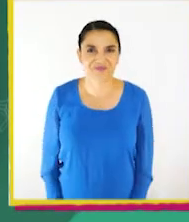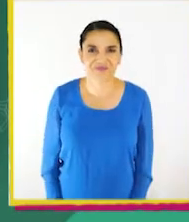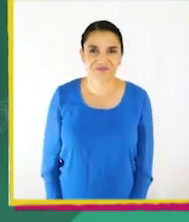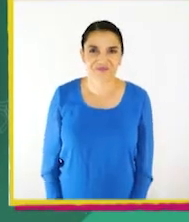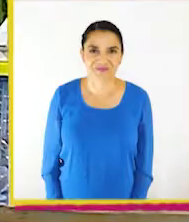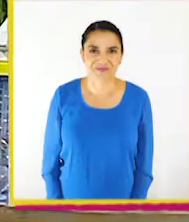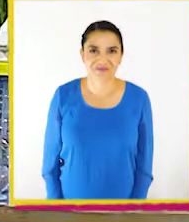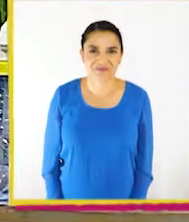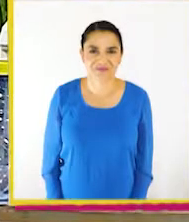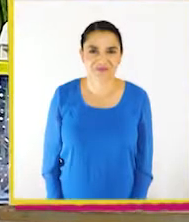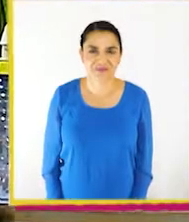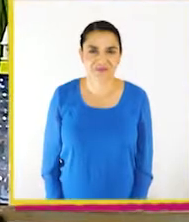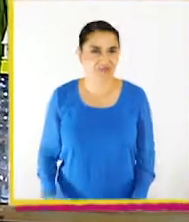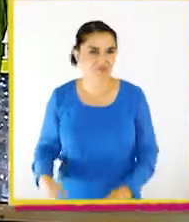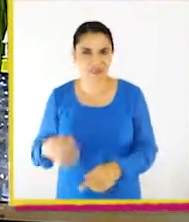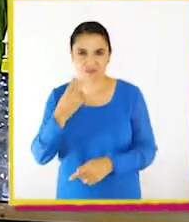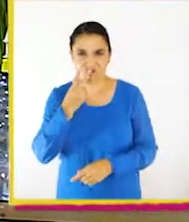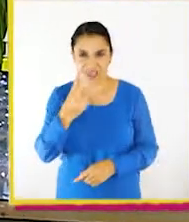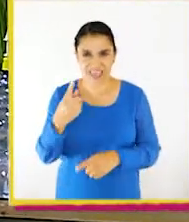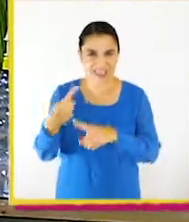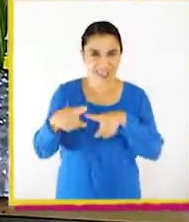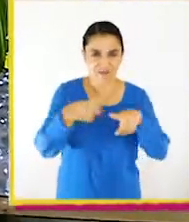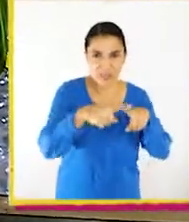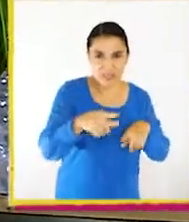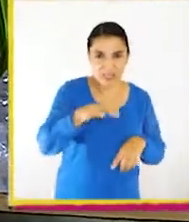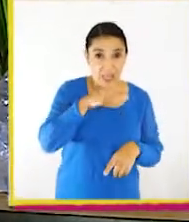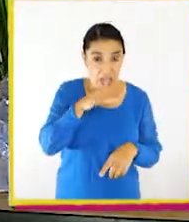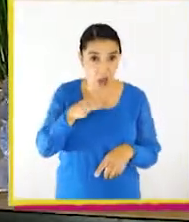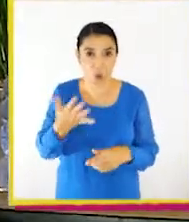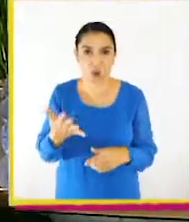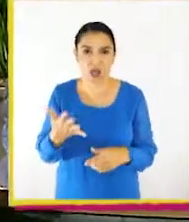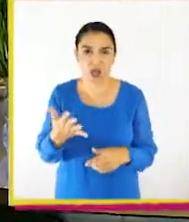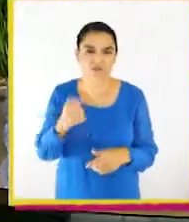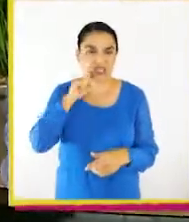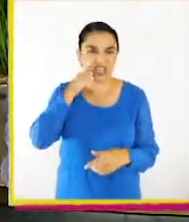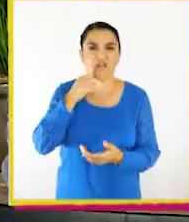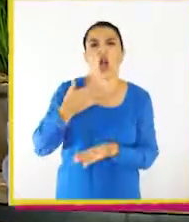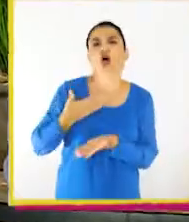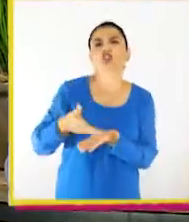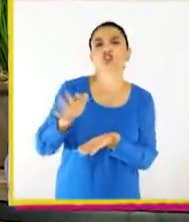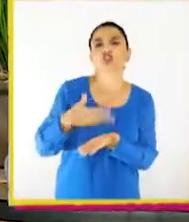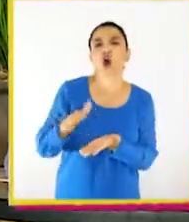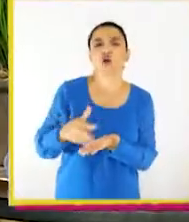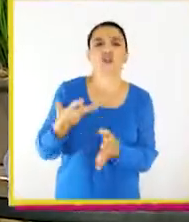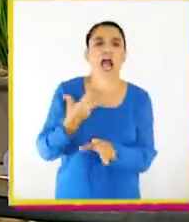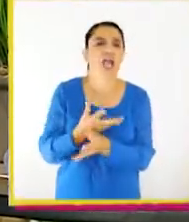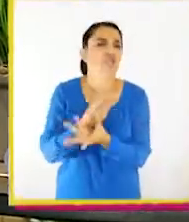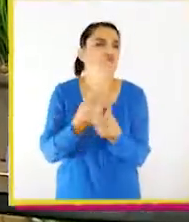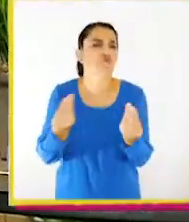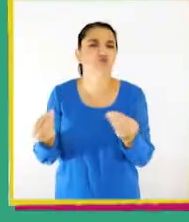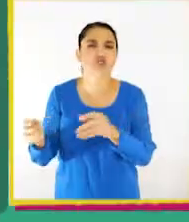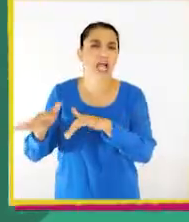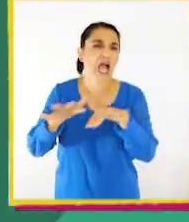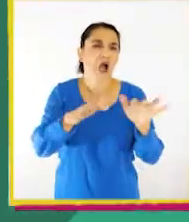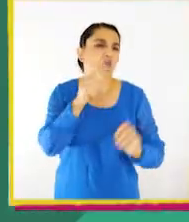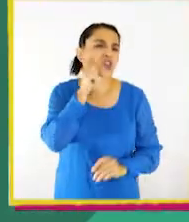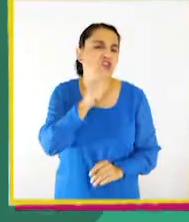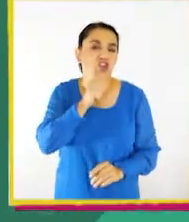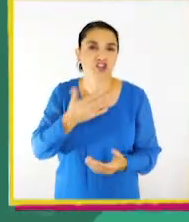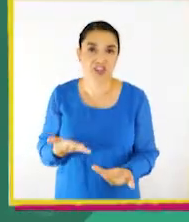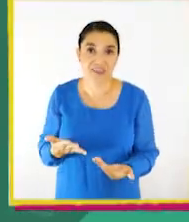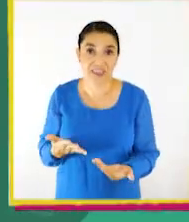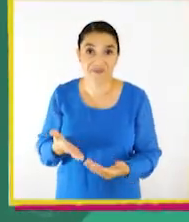subterránea. Al ver tantas formas de agua, ustedes deben pensar que el agua nos sobra y tenemos mucha agua para disponer de ella en forma